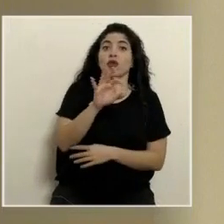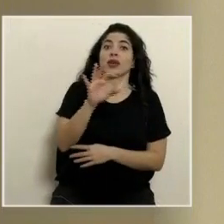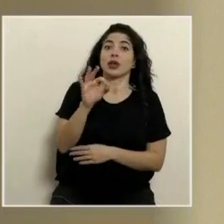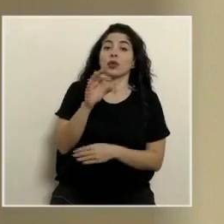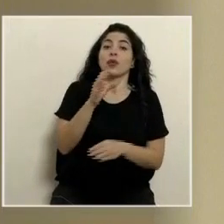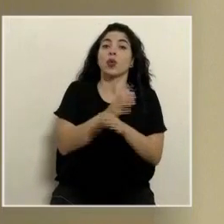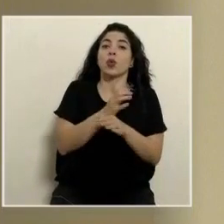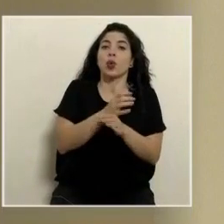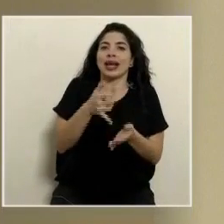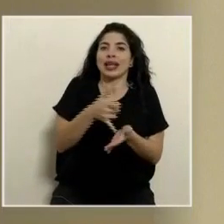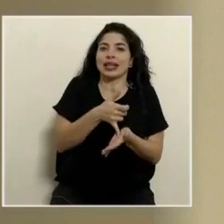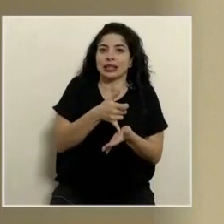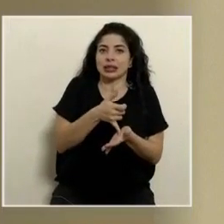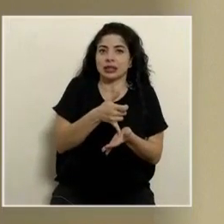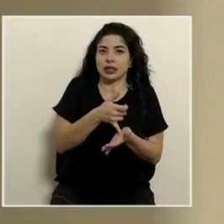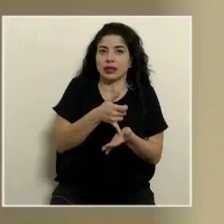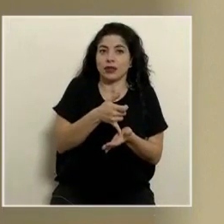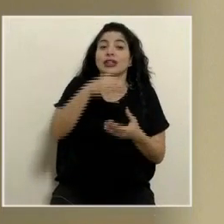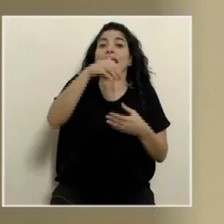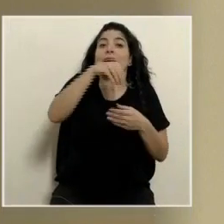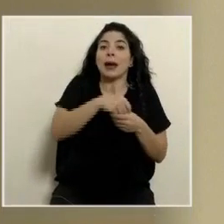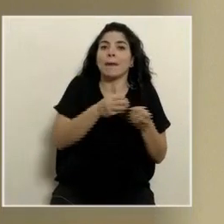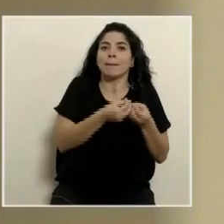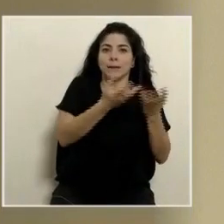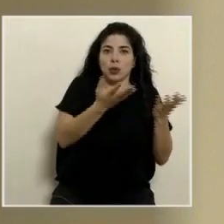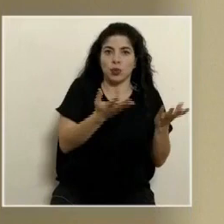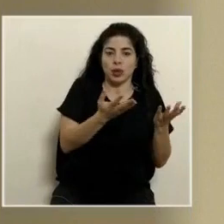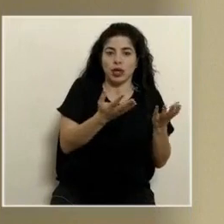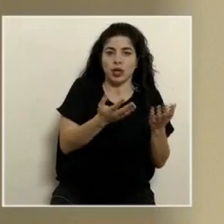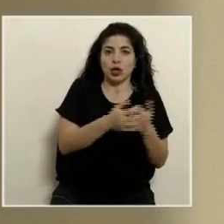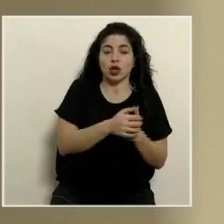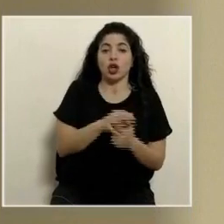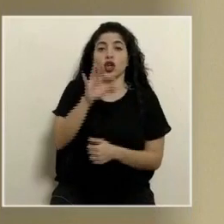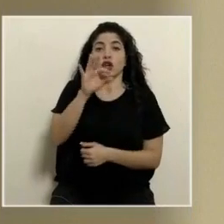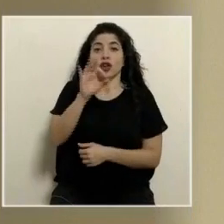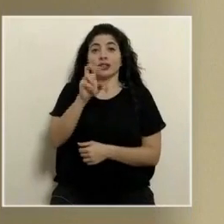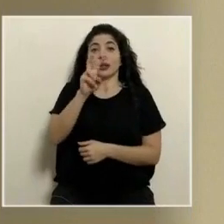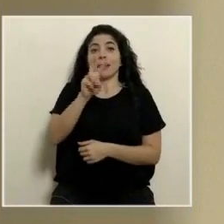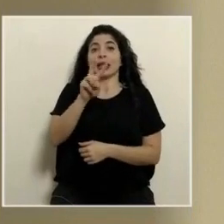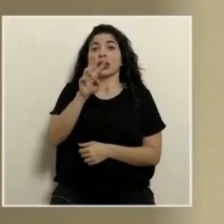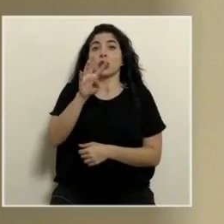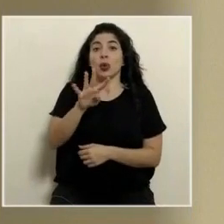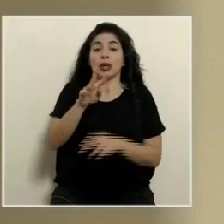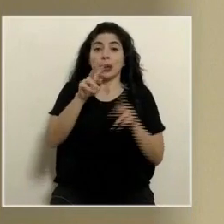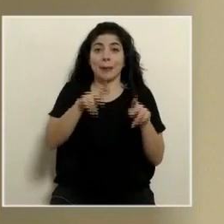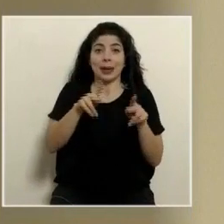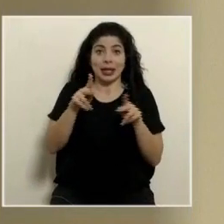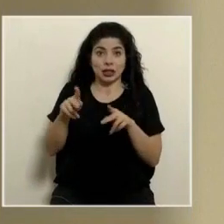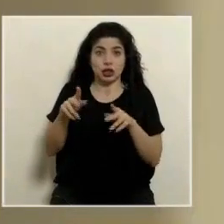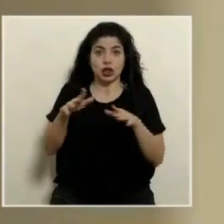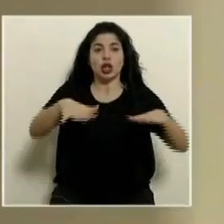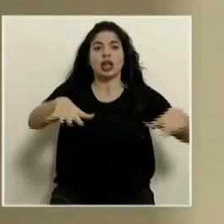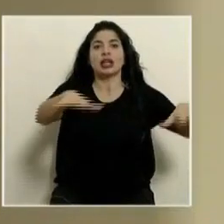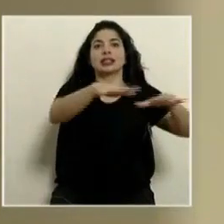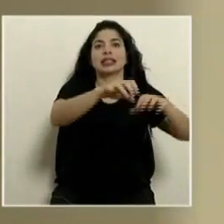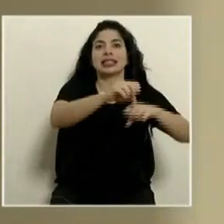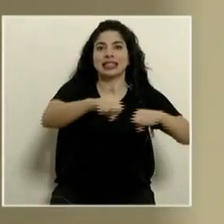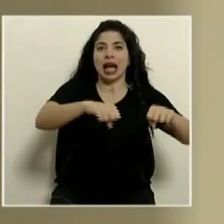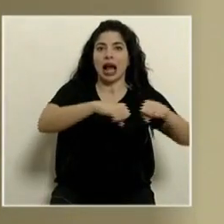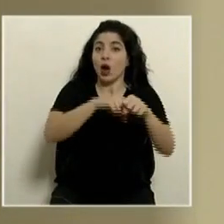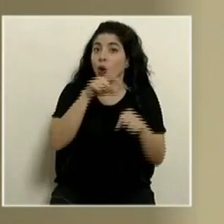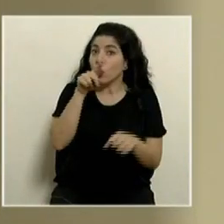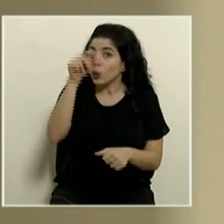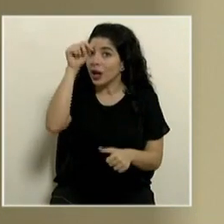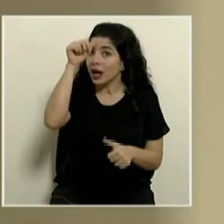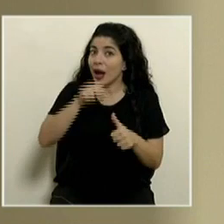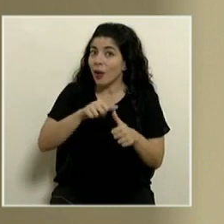UCI dentro del sistema público y 924 personas en salón. Y como ustedes recordarán,